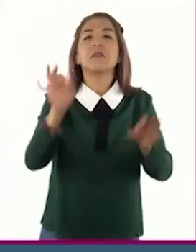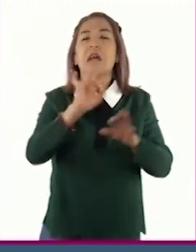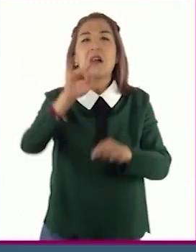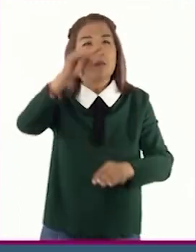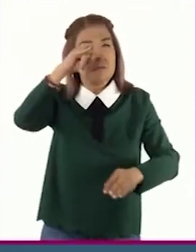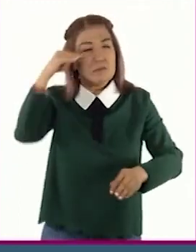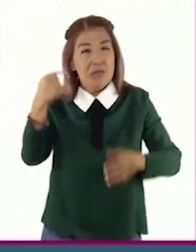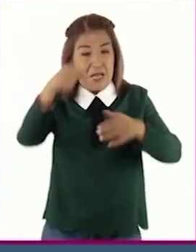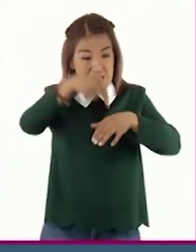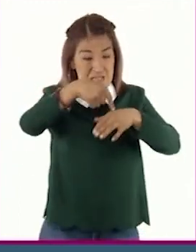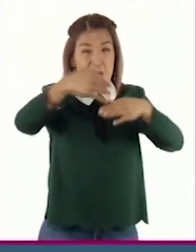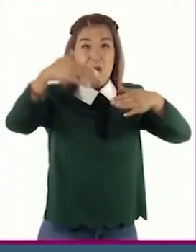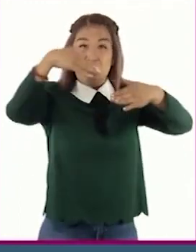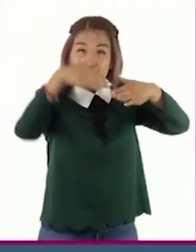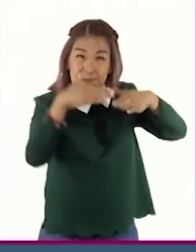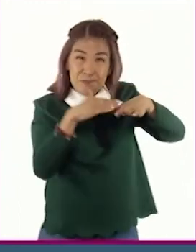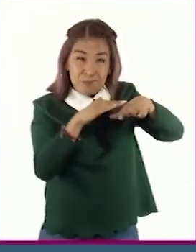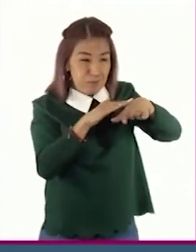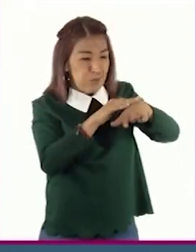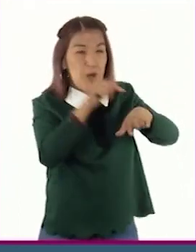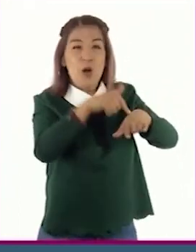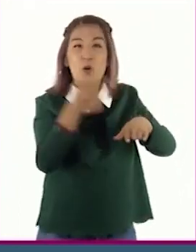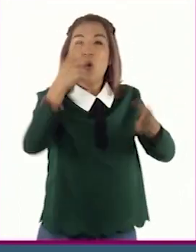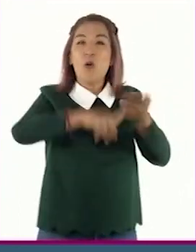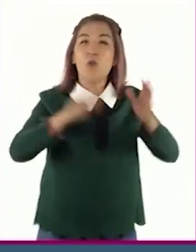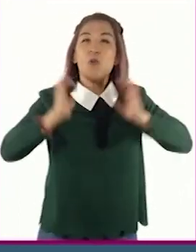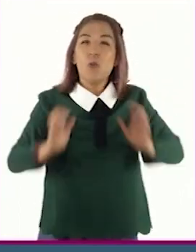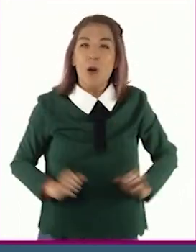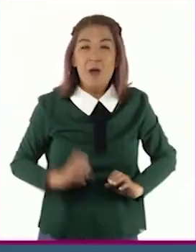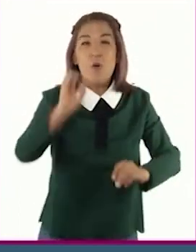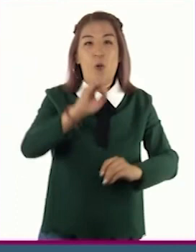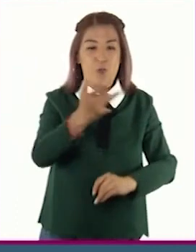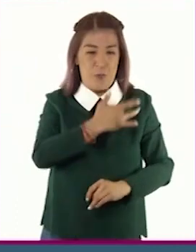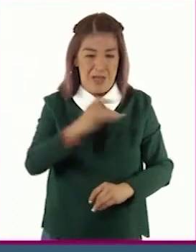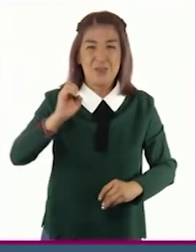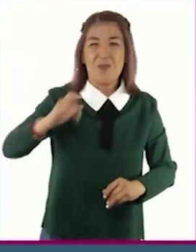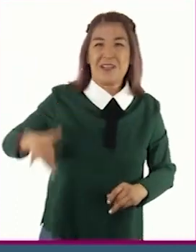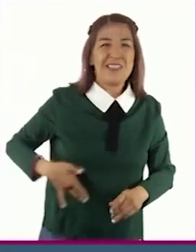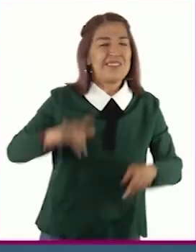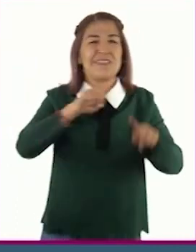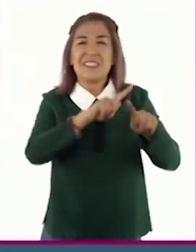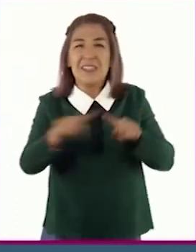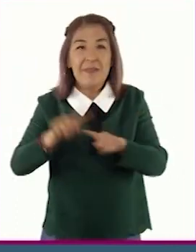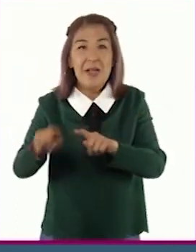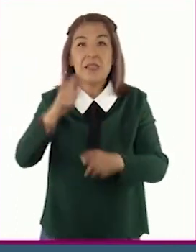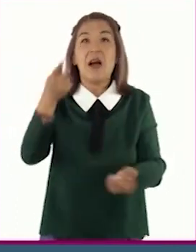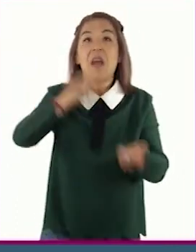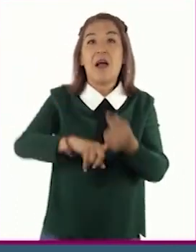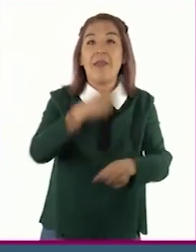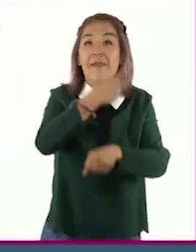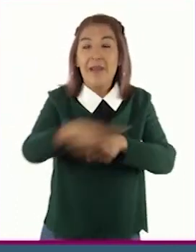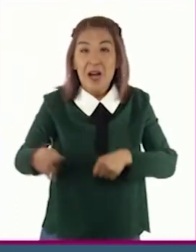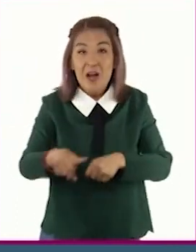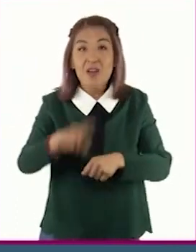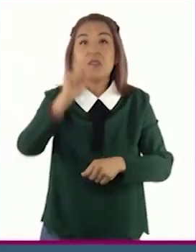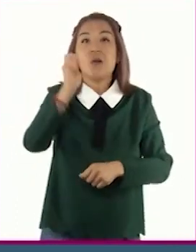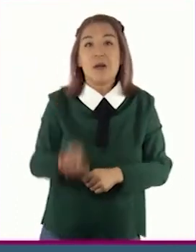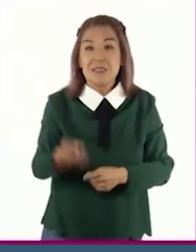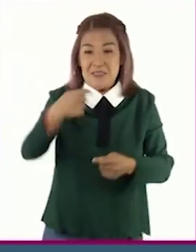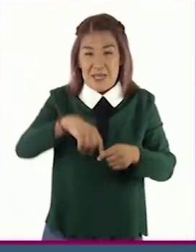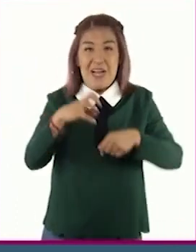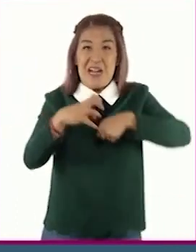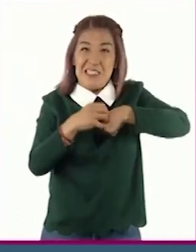decir, absorberse en las células, entre otras características, que se puedan distribuir a determinados órganos